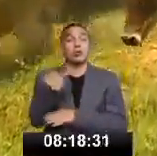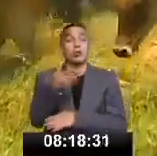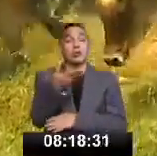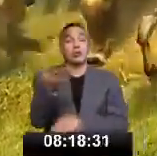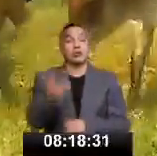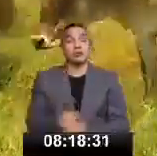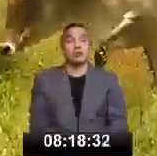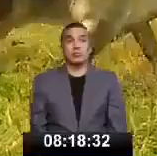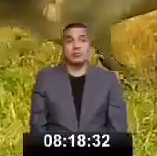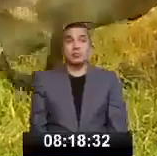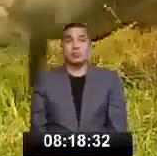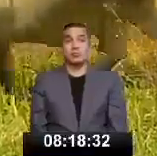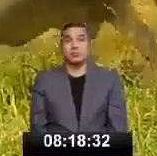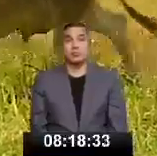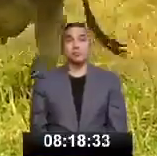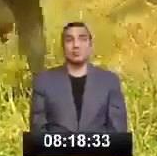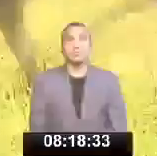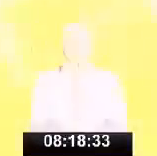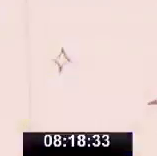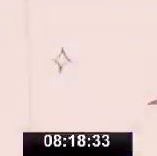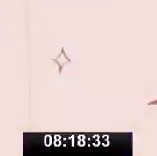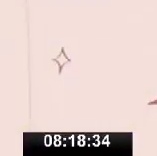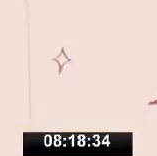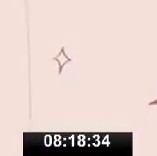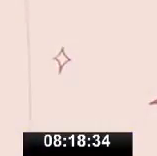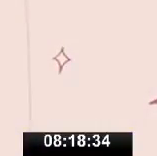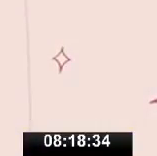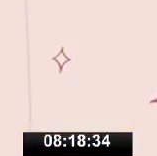Zamora, TC Televisión.